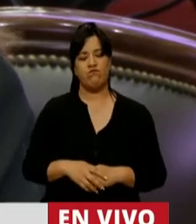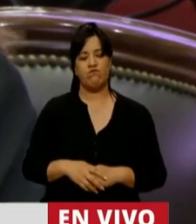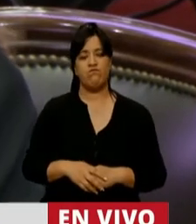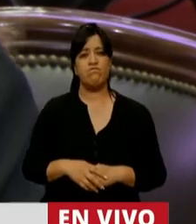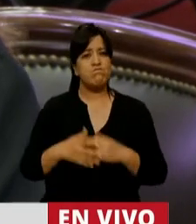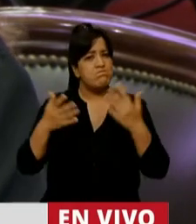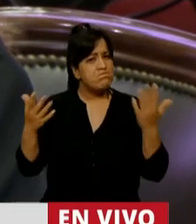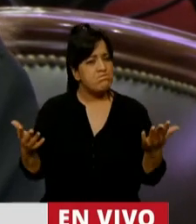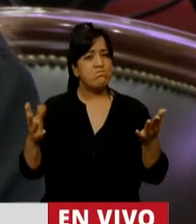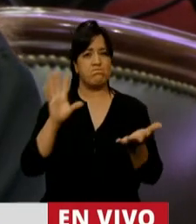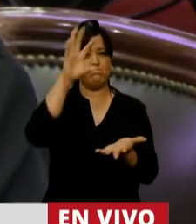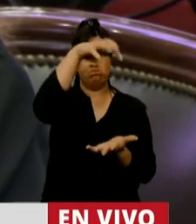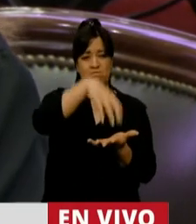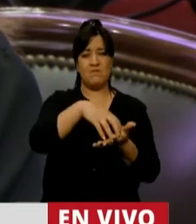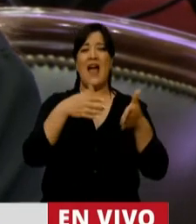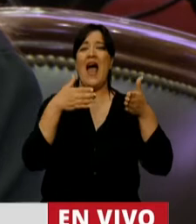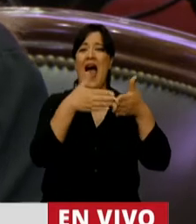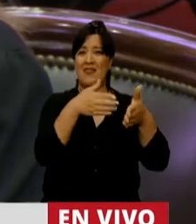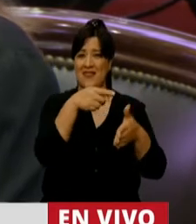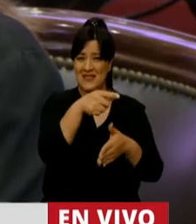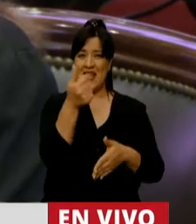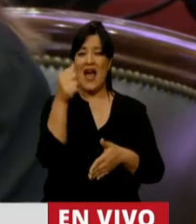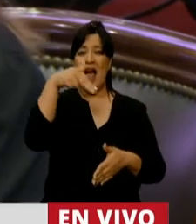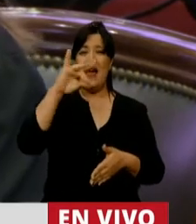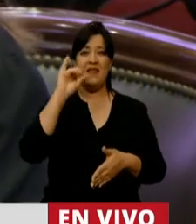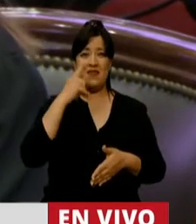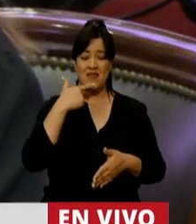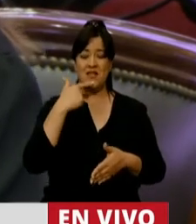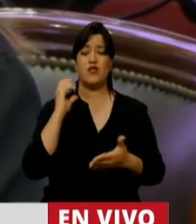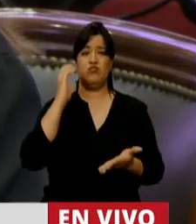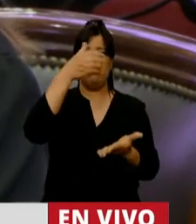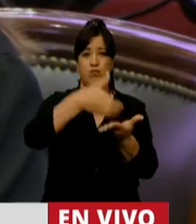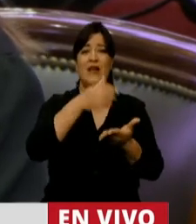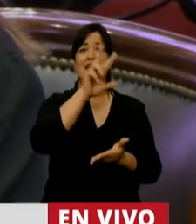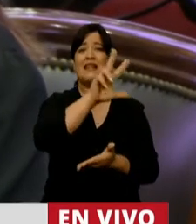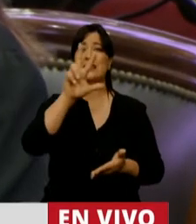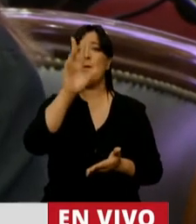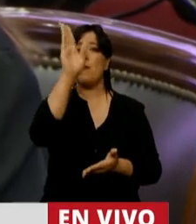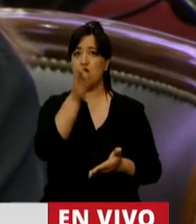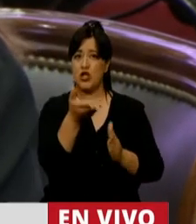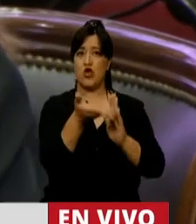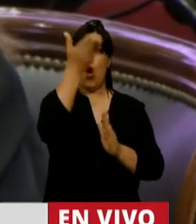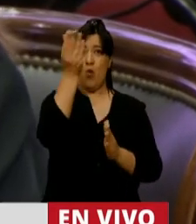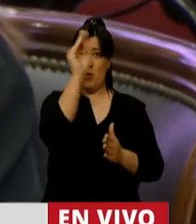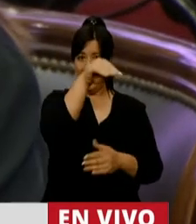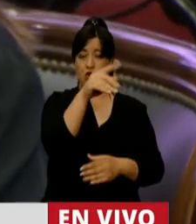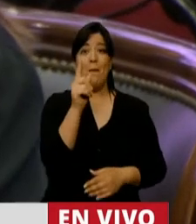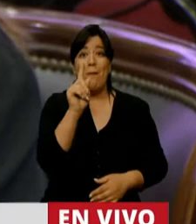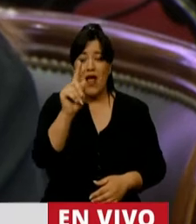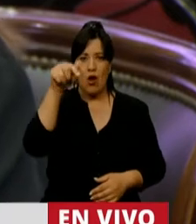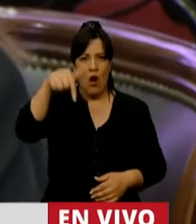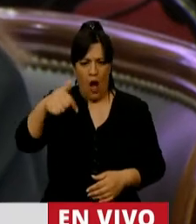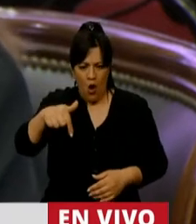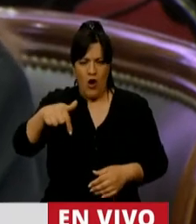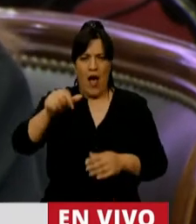Si bien a la Agencia de Discapacidad Andis se le asigna un 33% de aumento, con la inflación